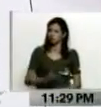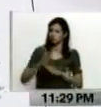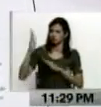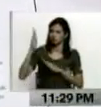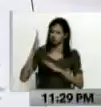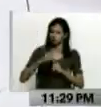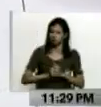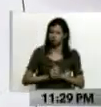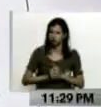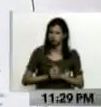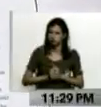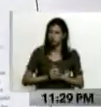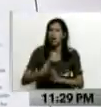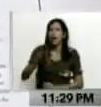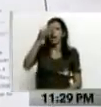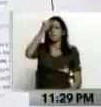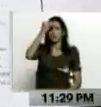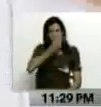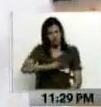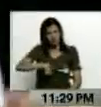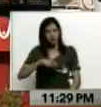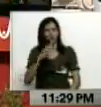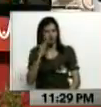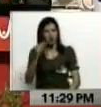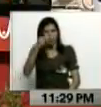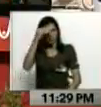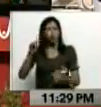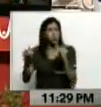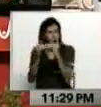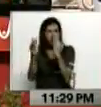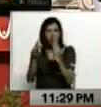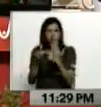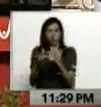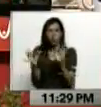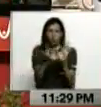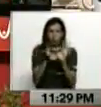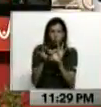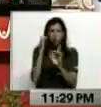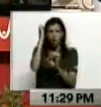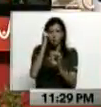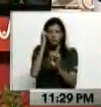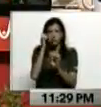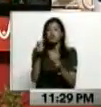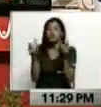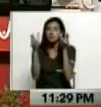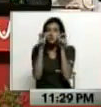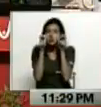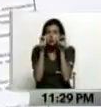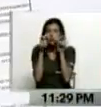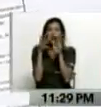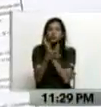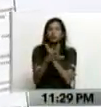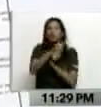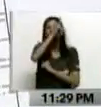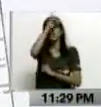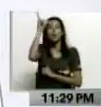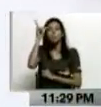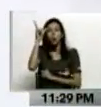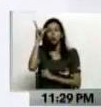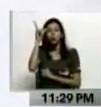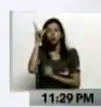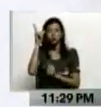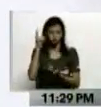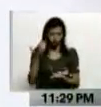los del parlamento europeo porque no aprenden de su presidente los franceses Unión Europea vigila de cerca el